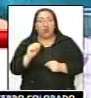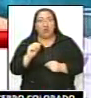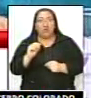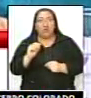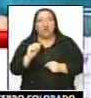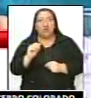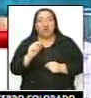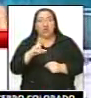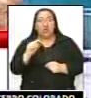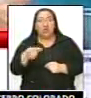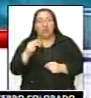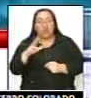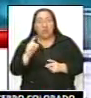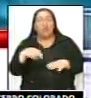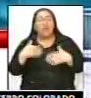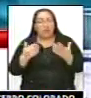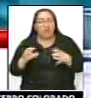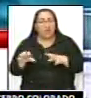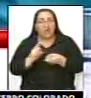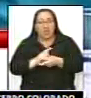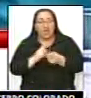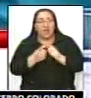eventualidad, poder hacer un cambio